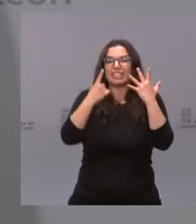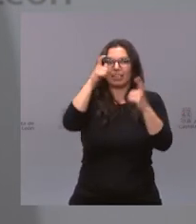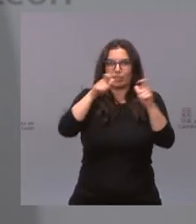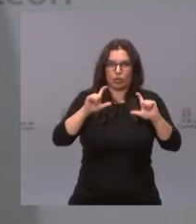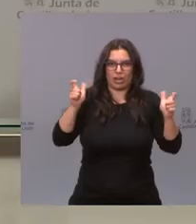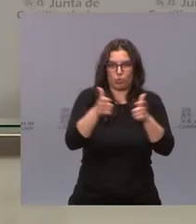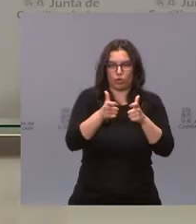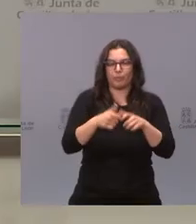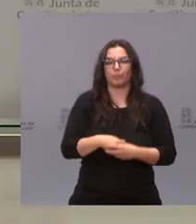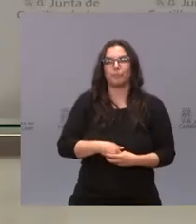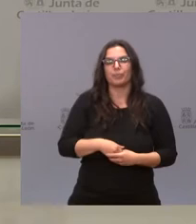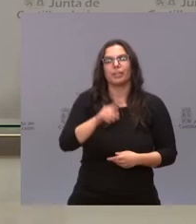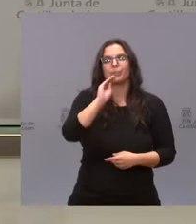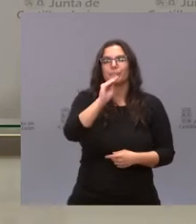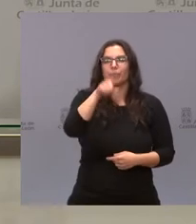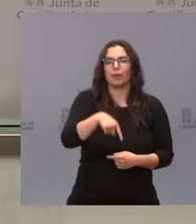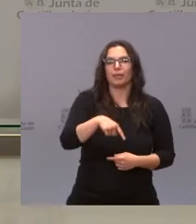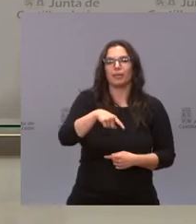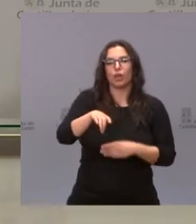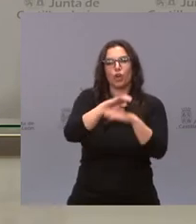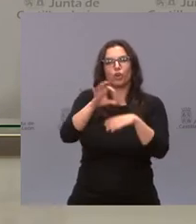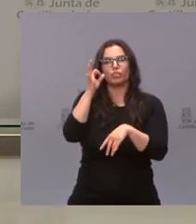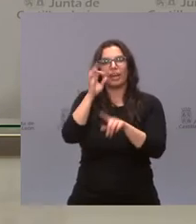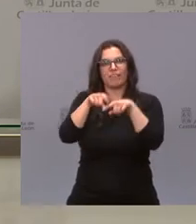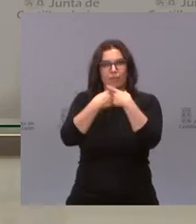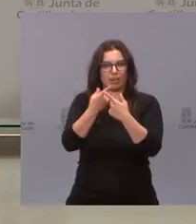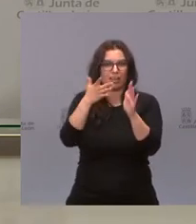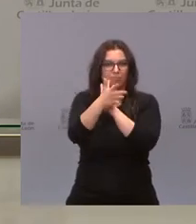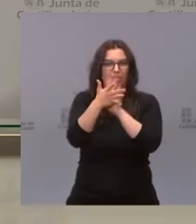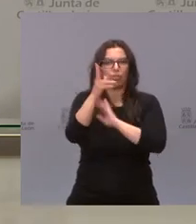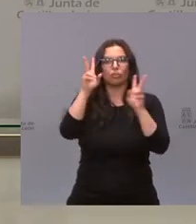si la consejera de familia, a la vez que les ha informado